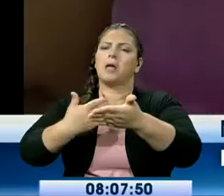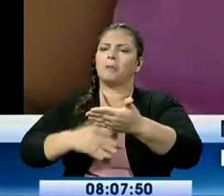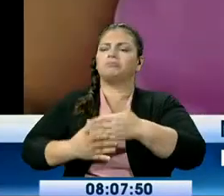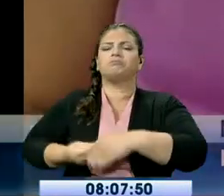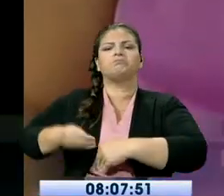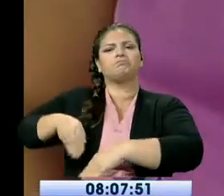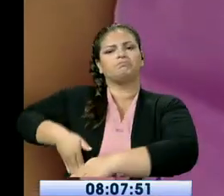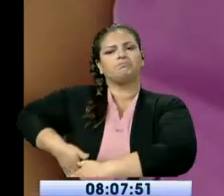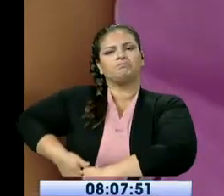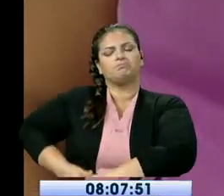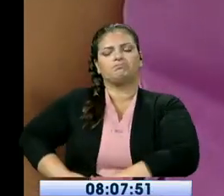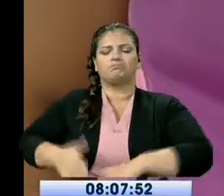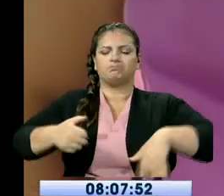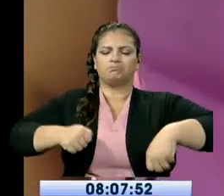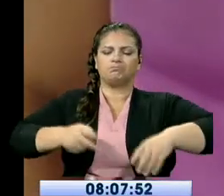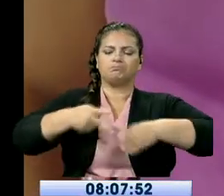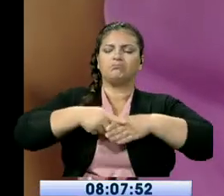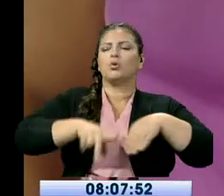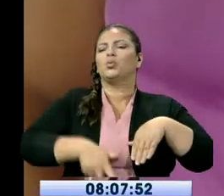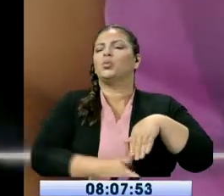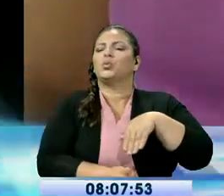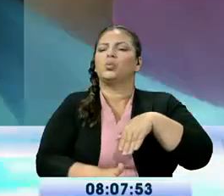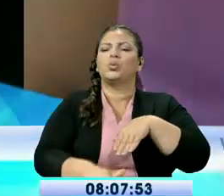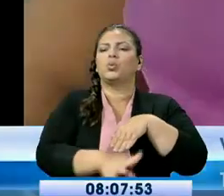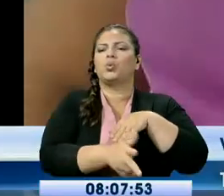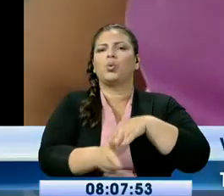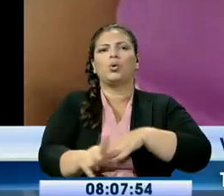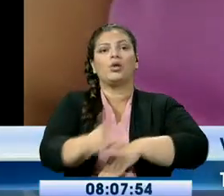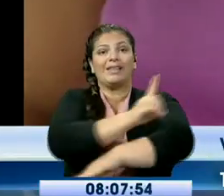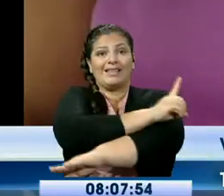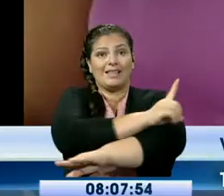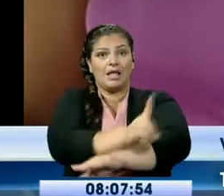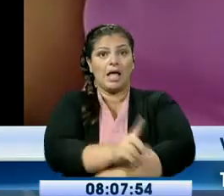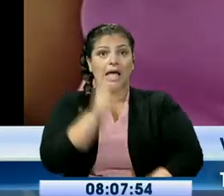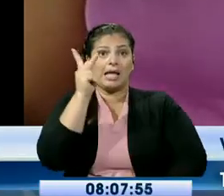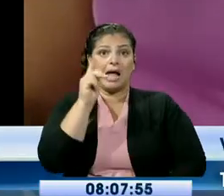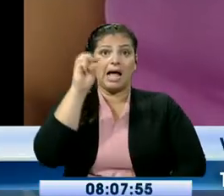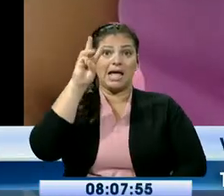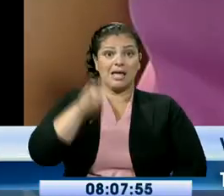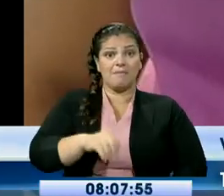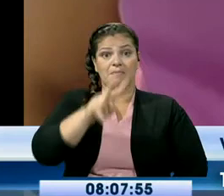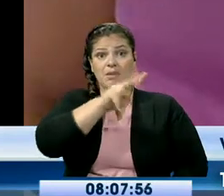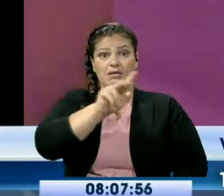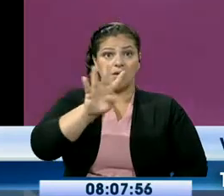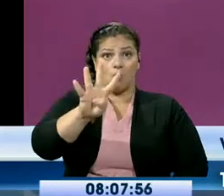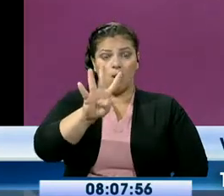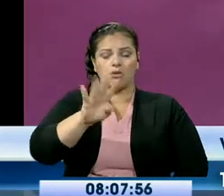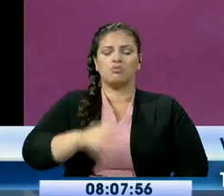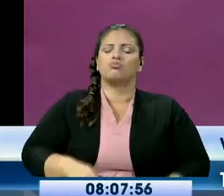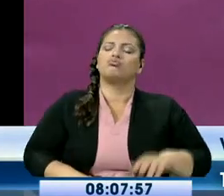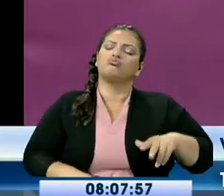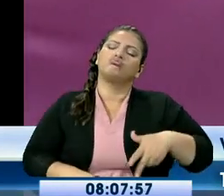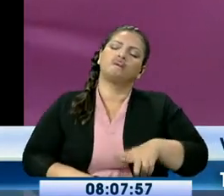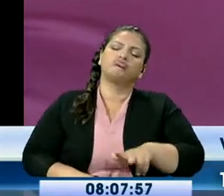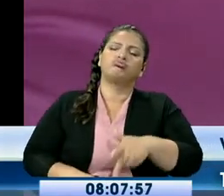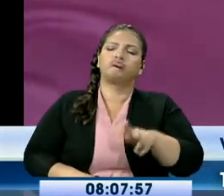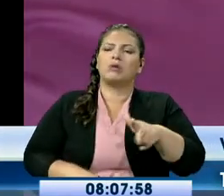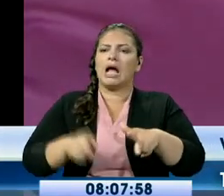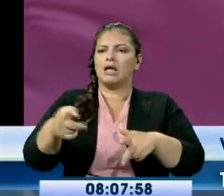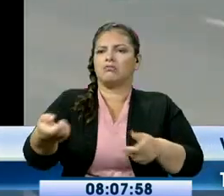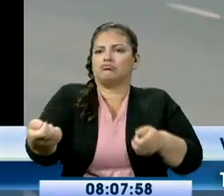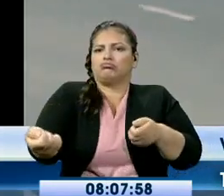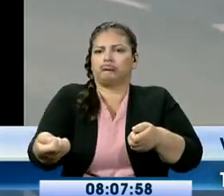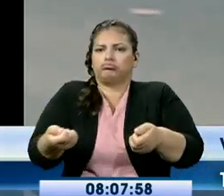los dos trailers se iban a chocar por la velocidad que llegaban de Guayaquil. Sí, ellos venían corriendo. El señor creo que ya venía de